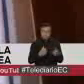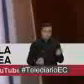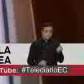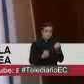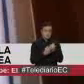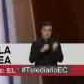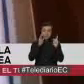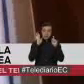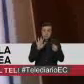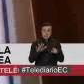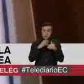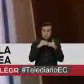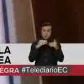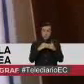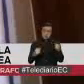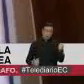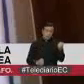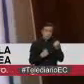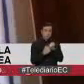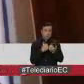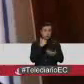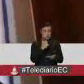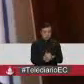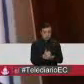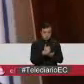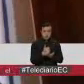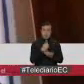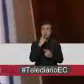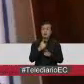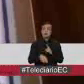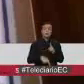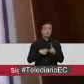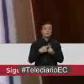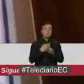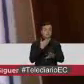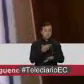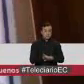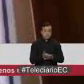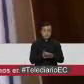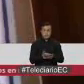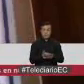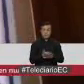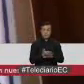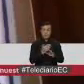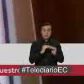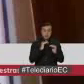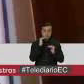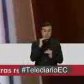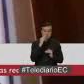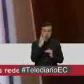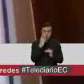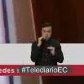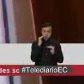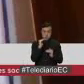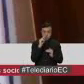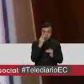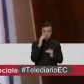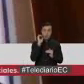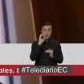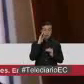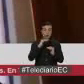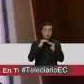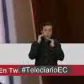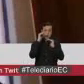de $6.000, ¿no es cierto? Y le ofrece tanto para el segmento 2 como para el segmento 3,